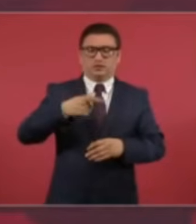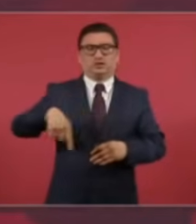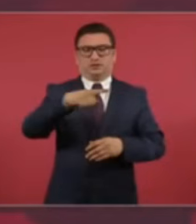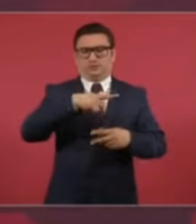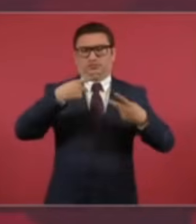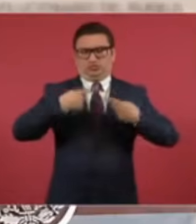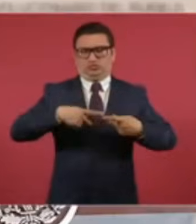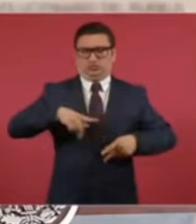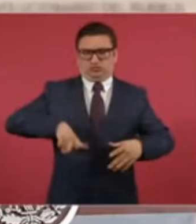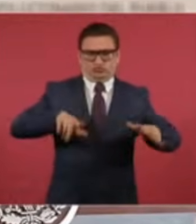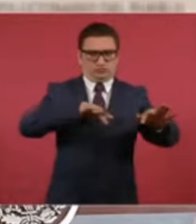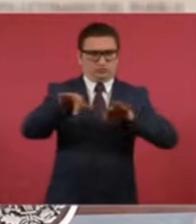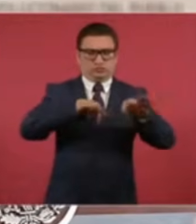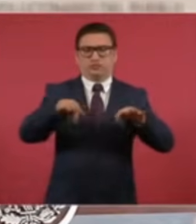es